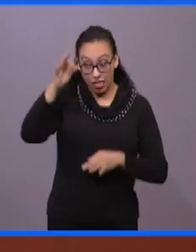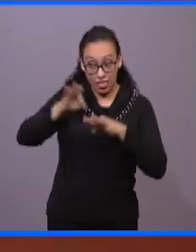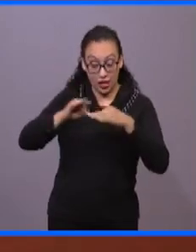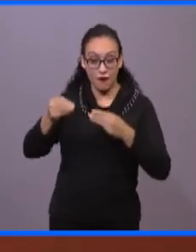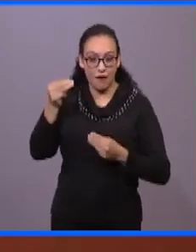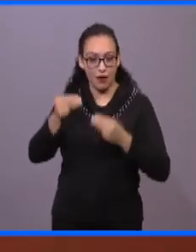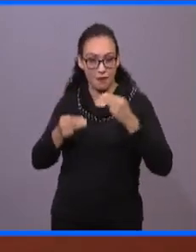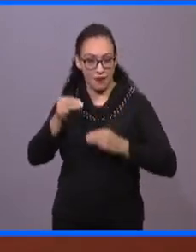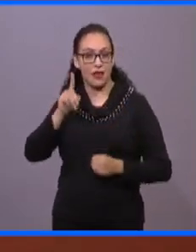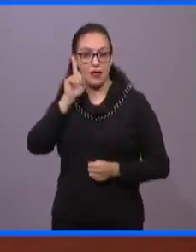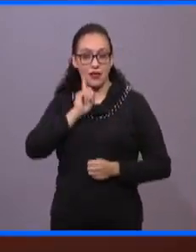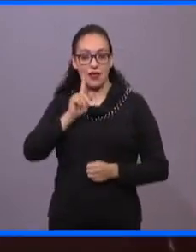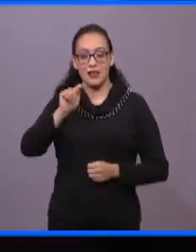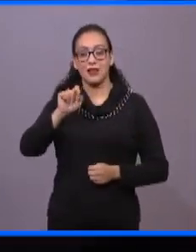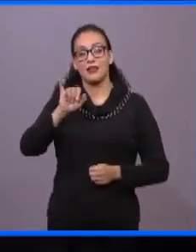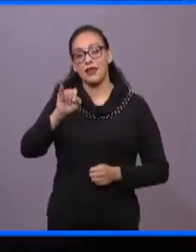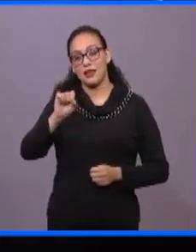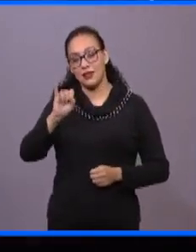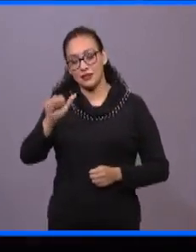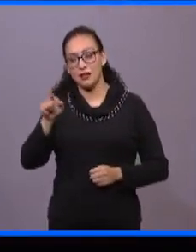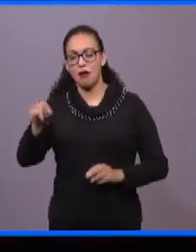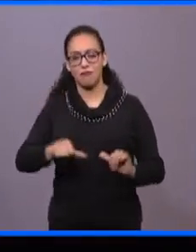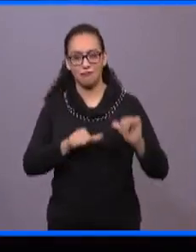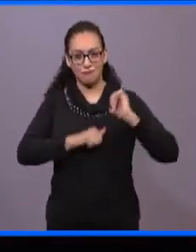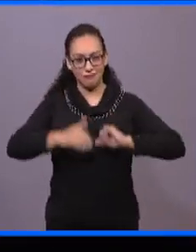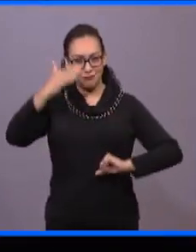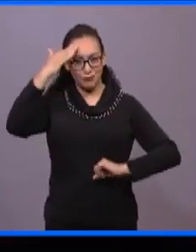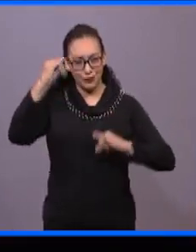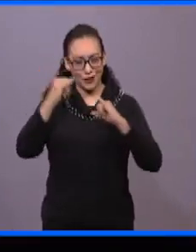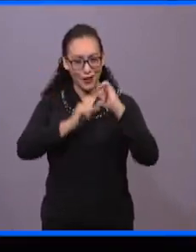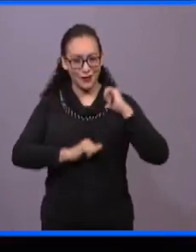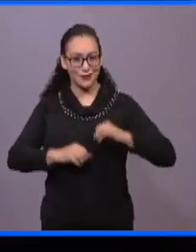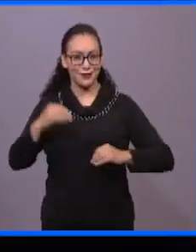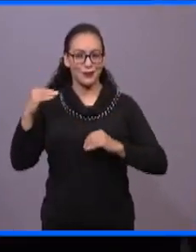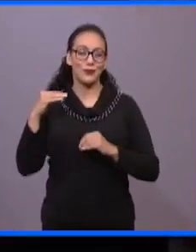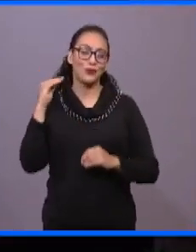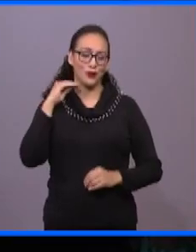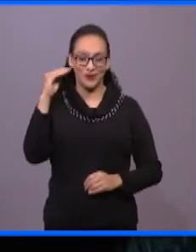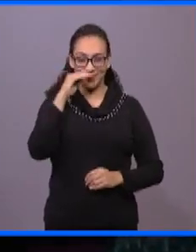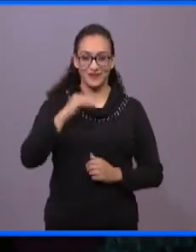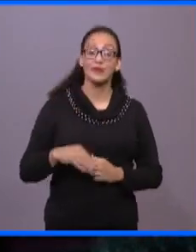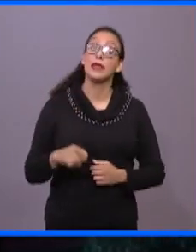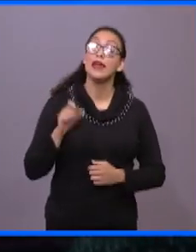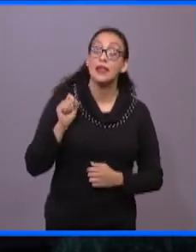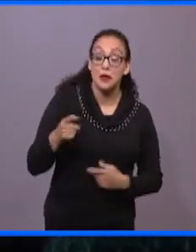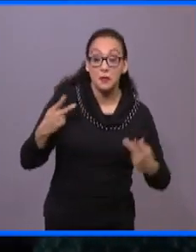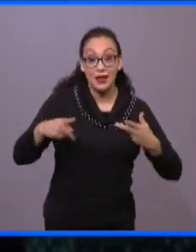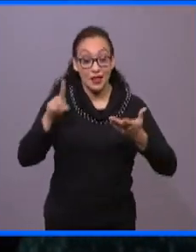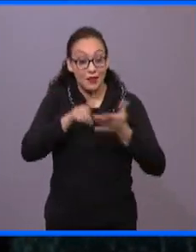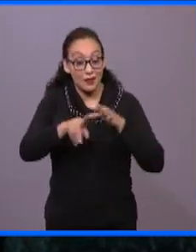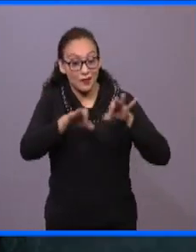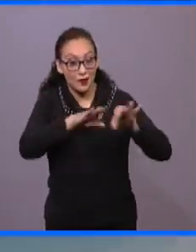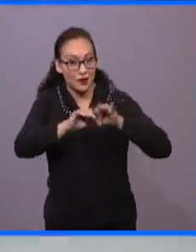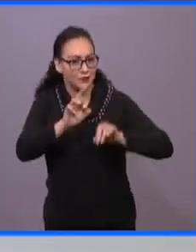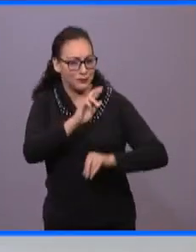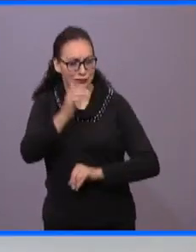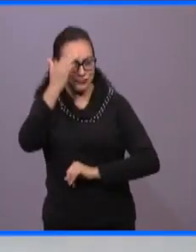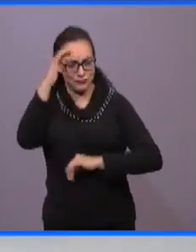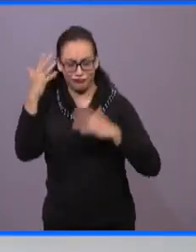magistrada Taisia Cruz Parcero al frente de la Defensoría Pública Federal, así como el desempeño del personal del